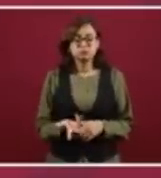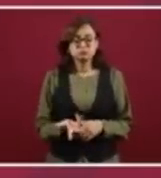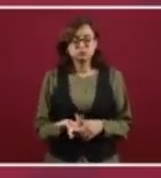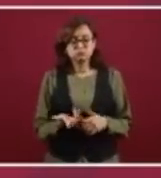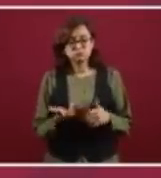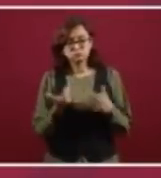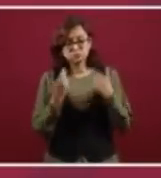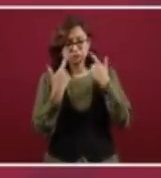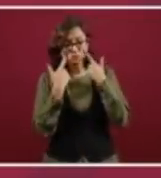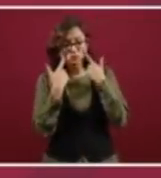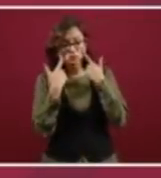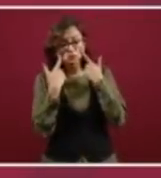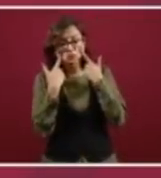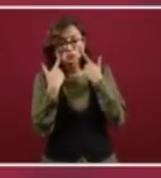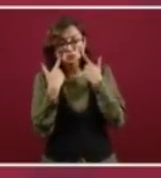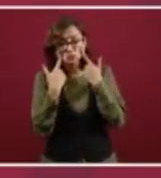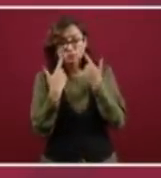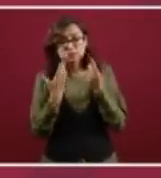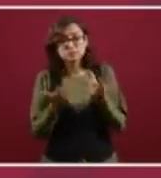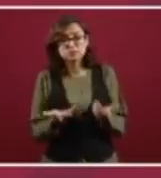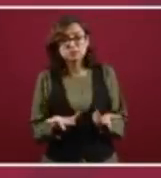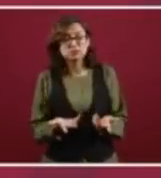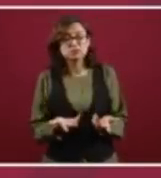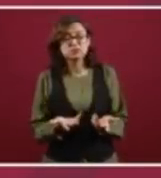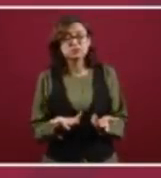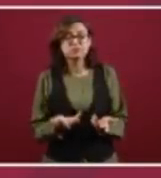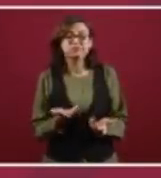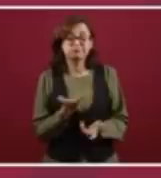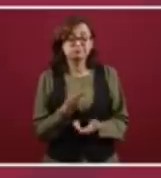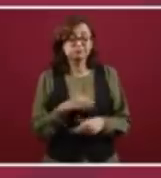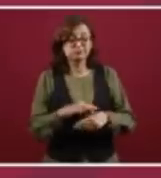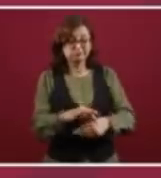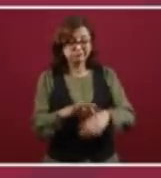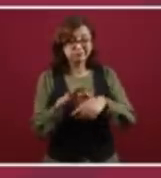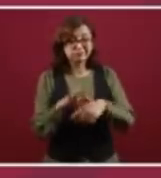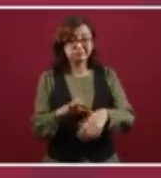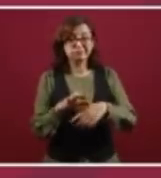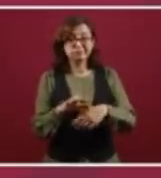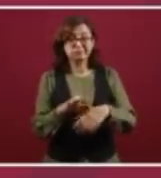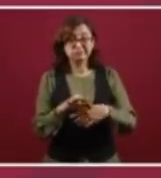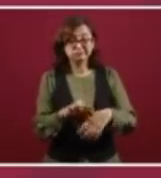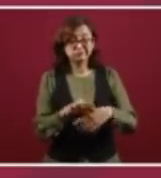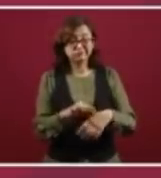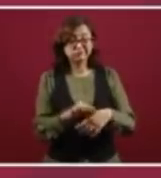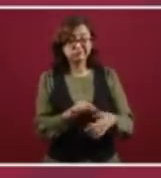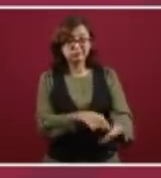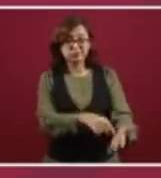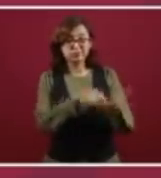pues eso tiene que convertirse en hechos, en realidad. Y hasta